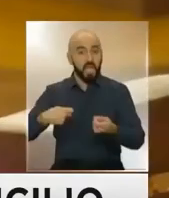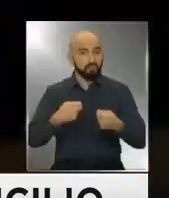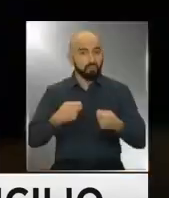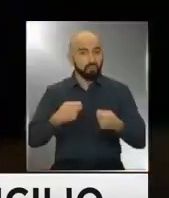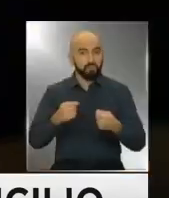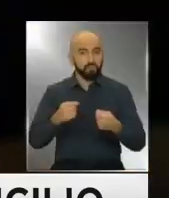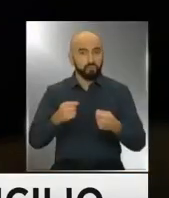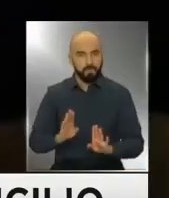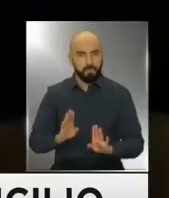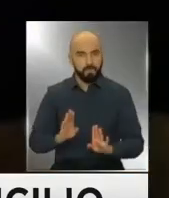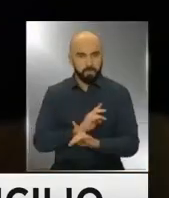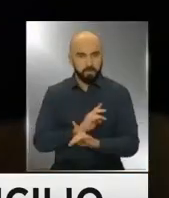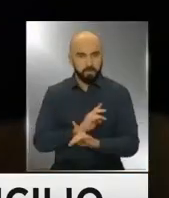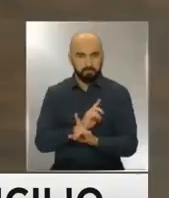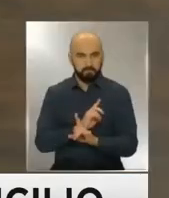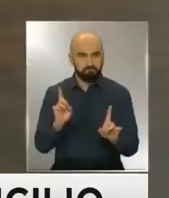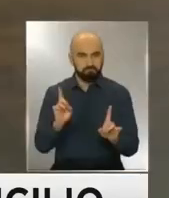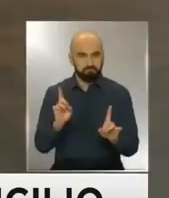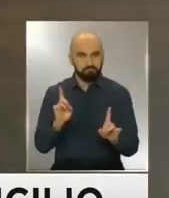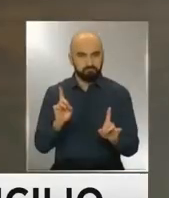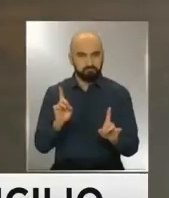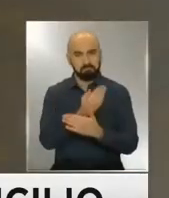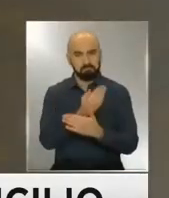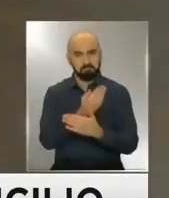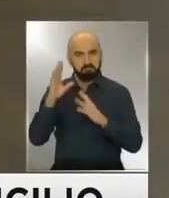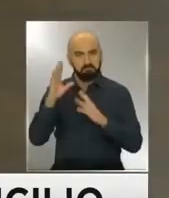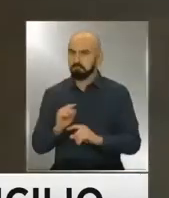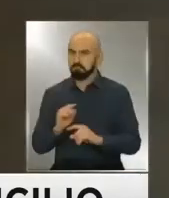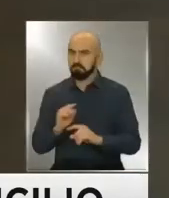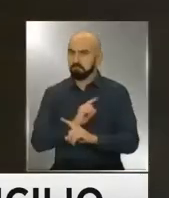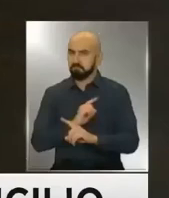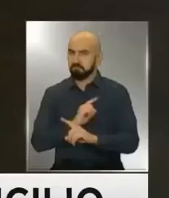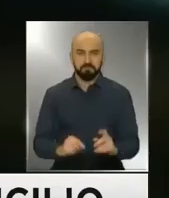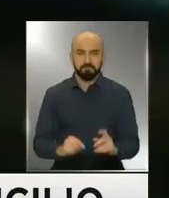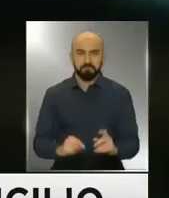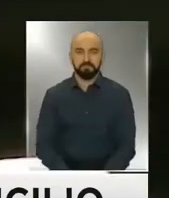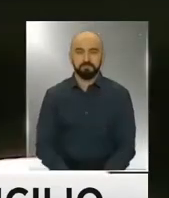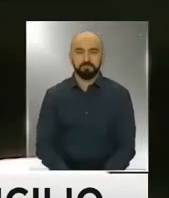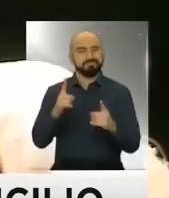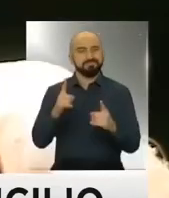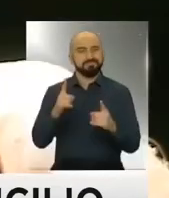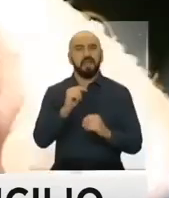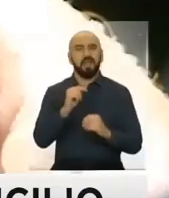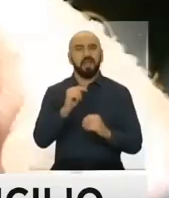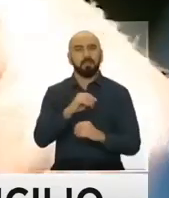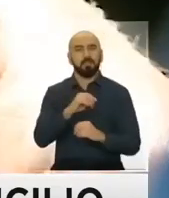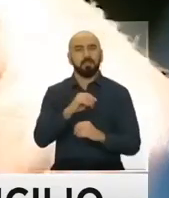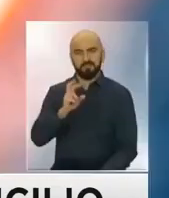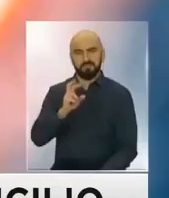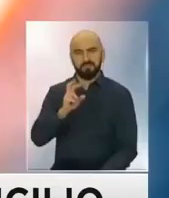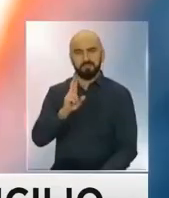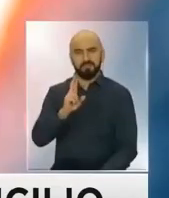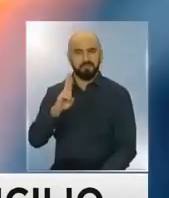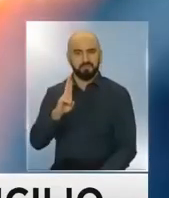La aplicación Grindr nació como una forma de realizar citas, pero de a poco se ha convertido en una de las principales formas de